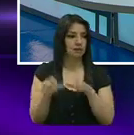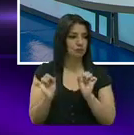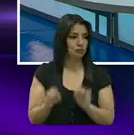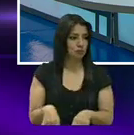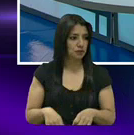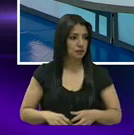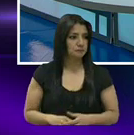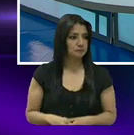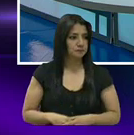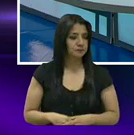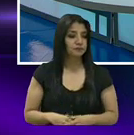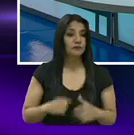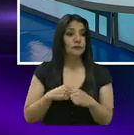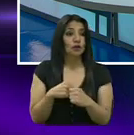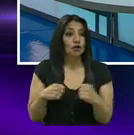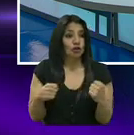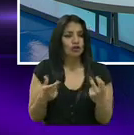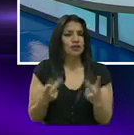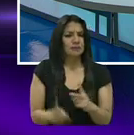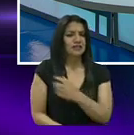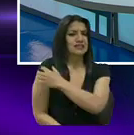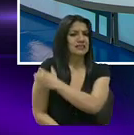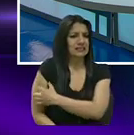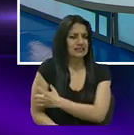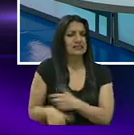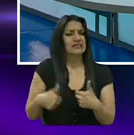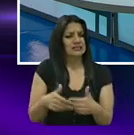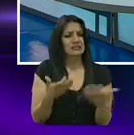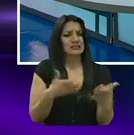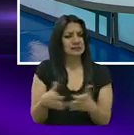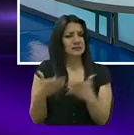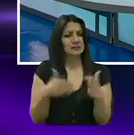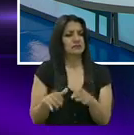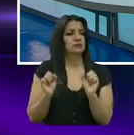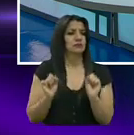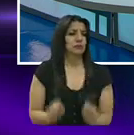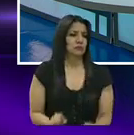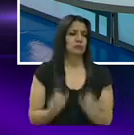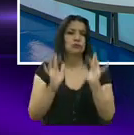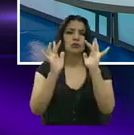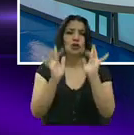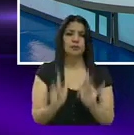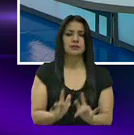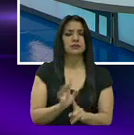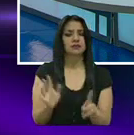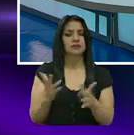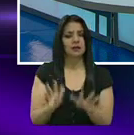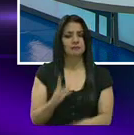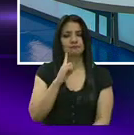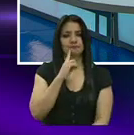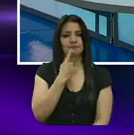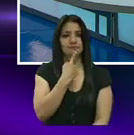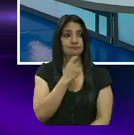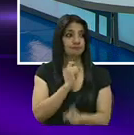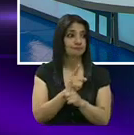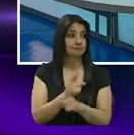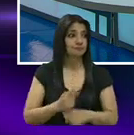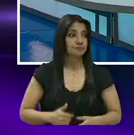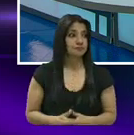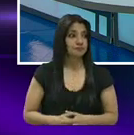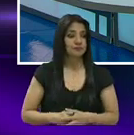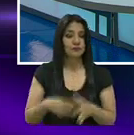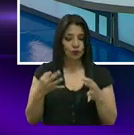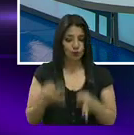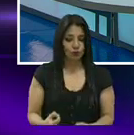el gordito todavía tiene unos diítas así que bueno con veremos si ya los extrañamos a propósito hicieron a propósito